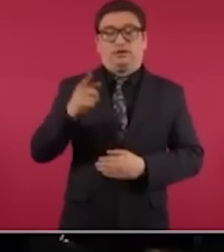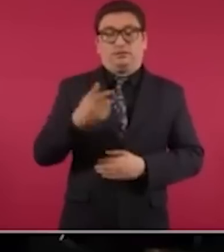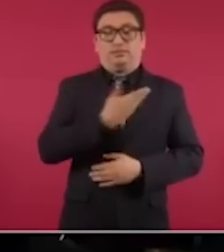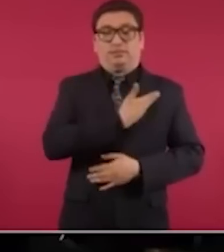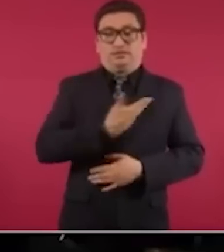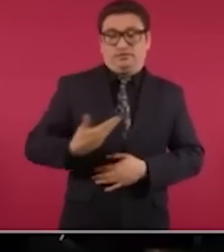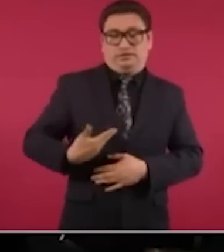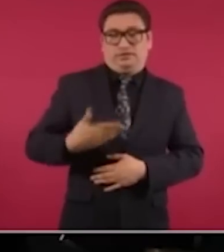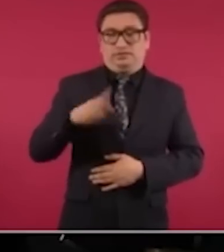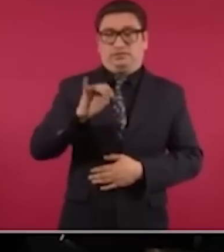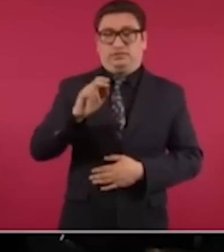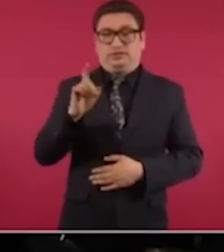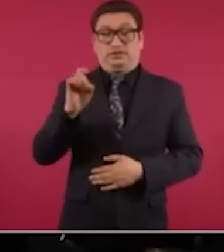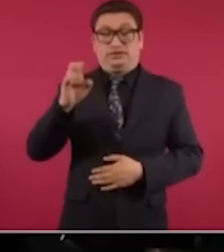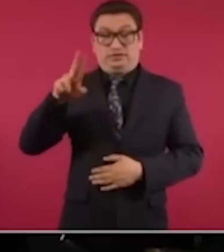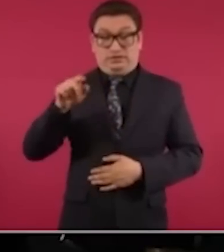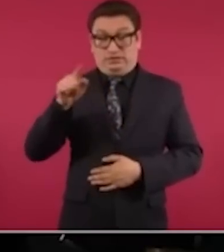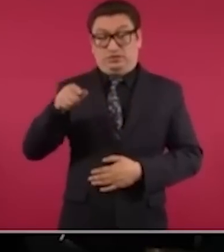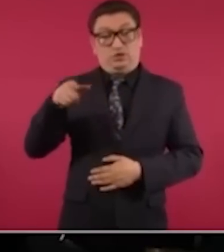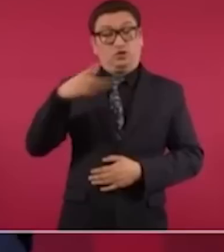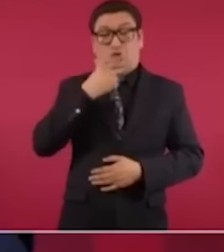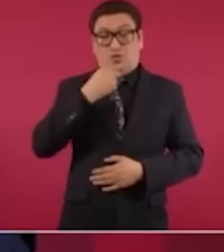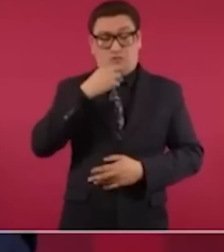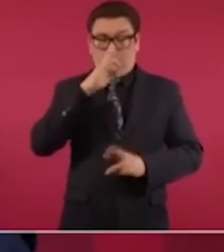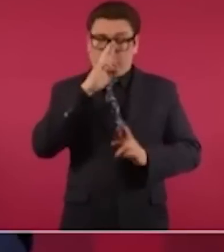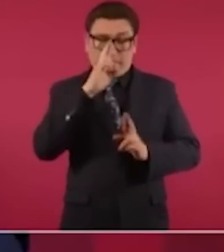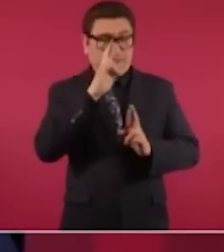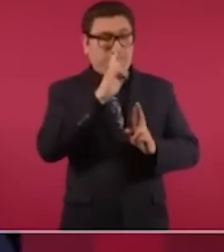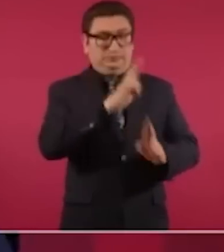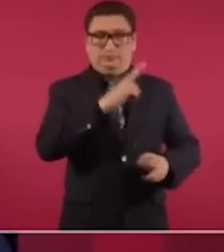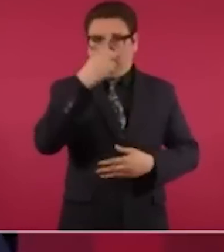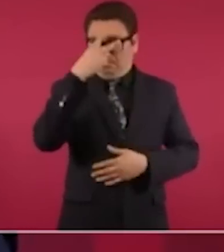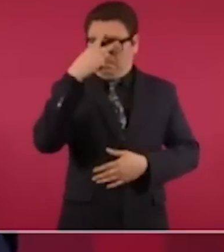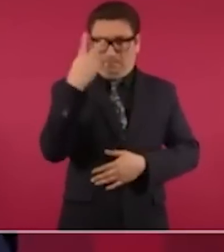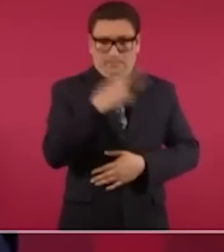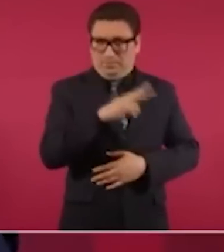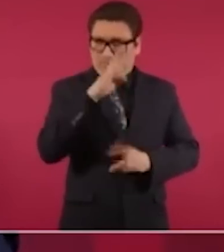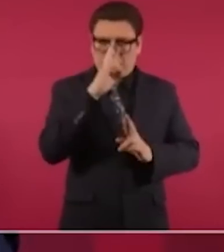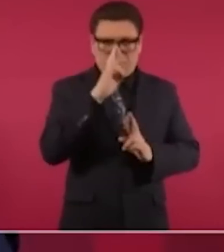una gente respetuosísima de nuestra soberanía